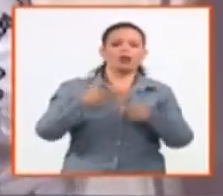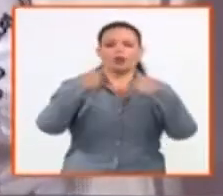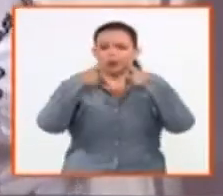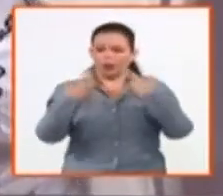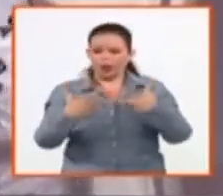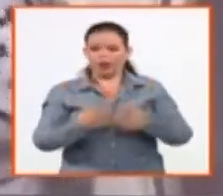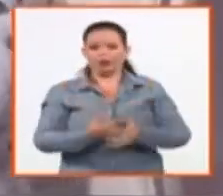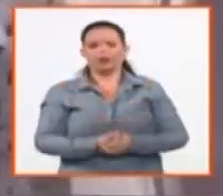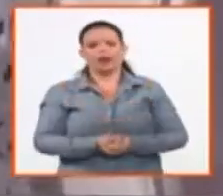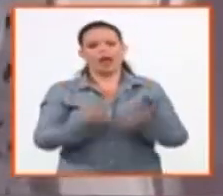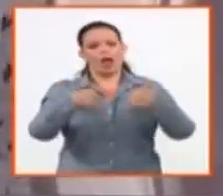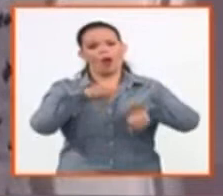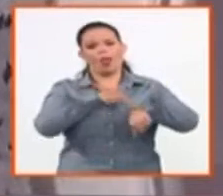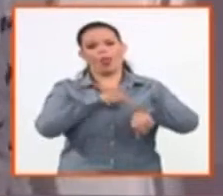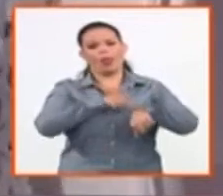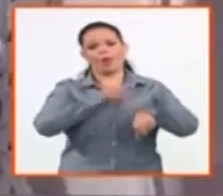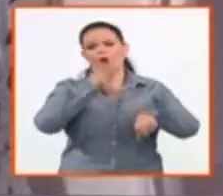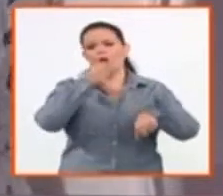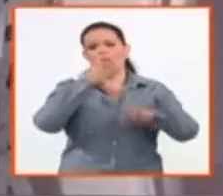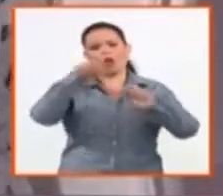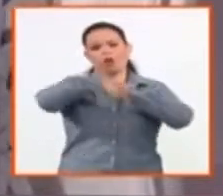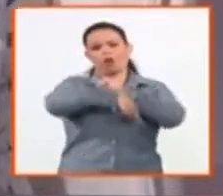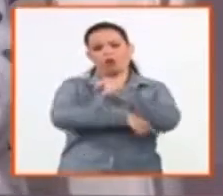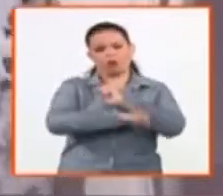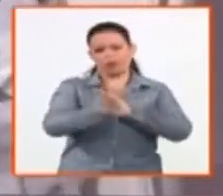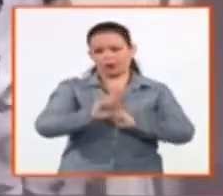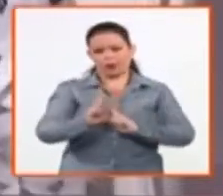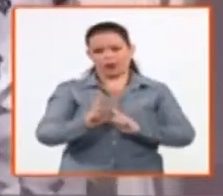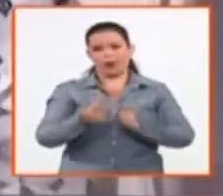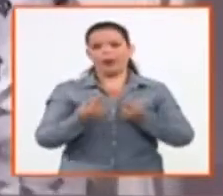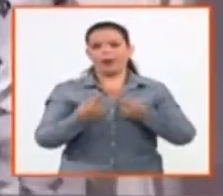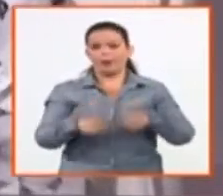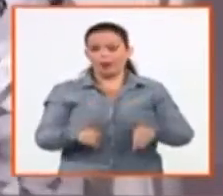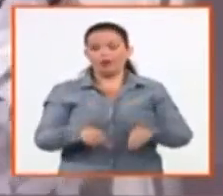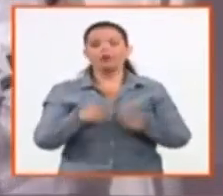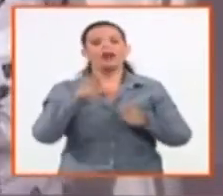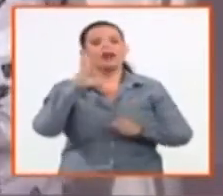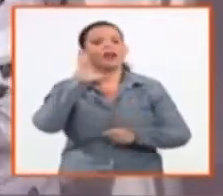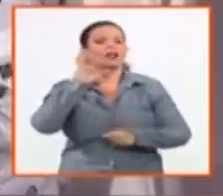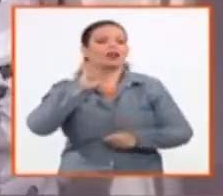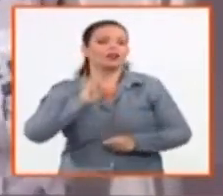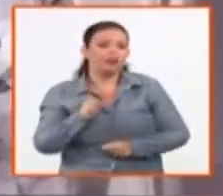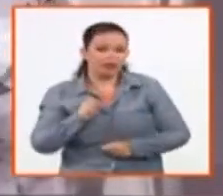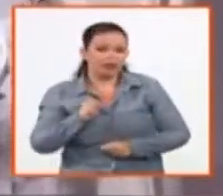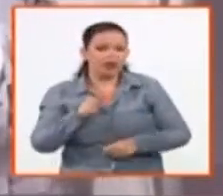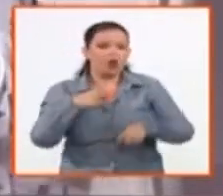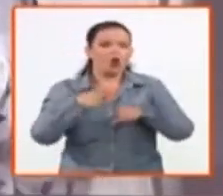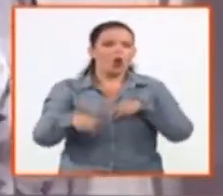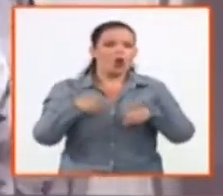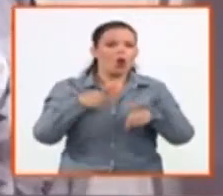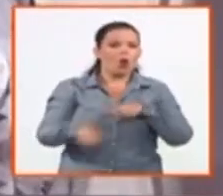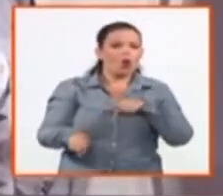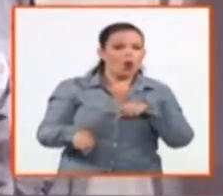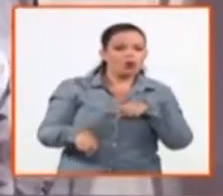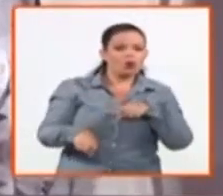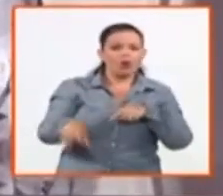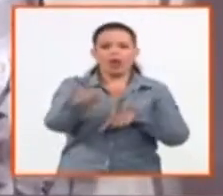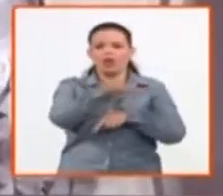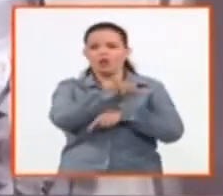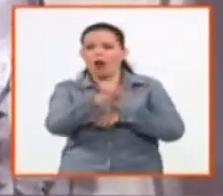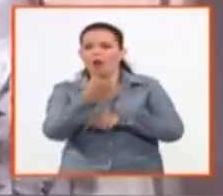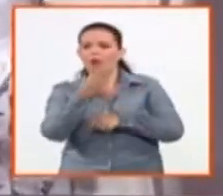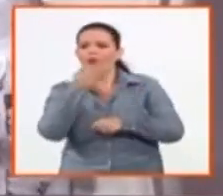hacer. Y hay que tener también muy presente los factores externos que puedan influir en